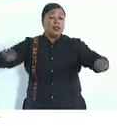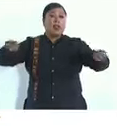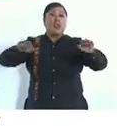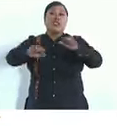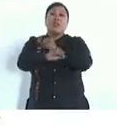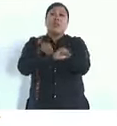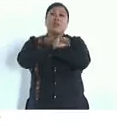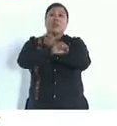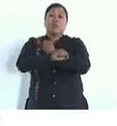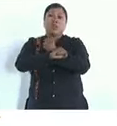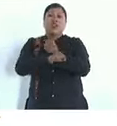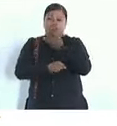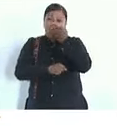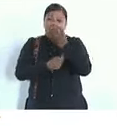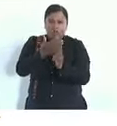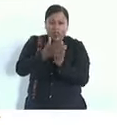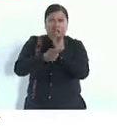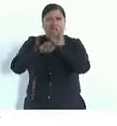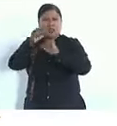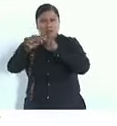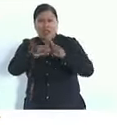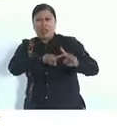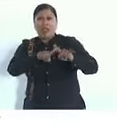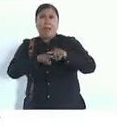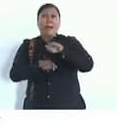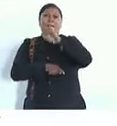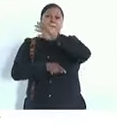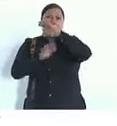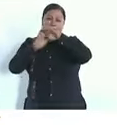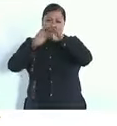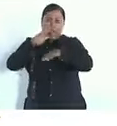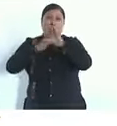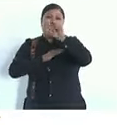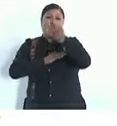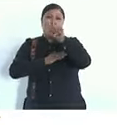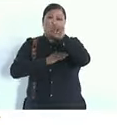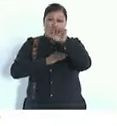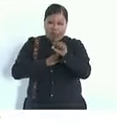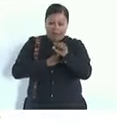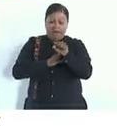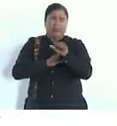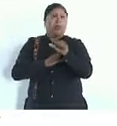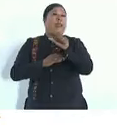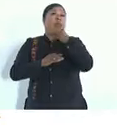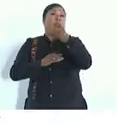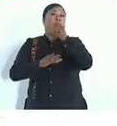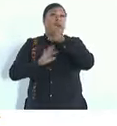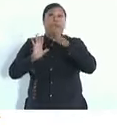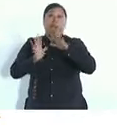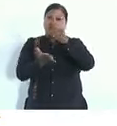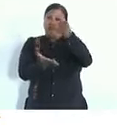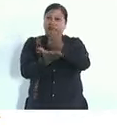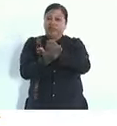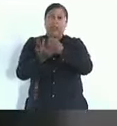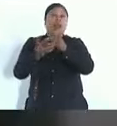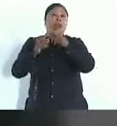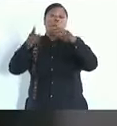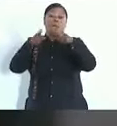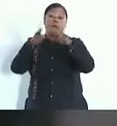de flora y fauna Bajos de Coyula. Posteriormente, decretamos también el Parque